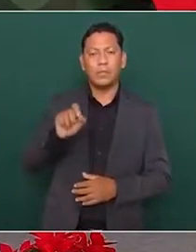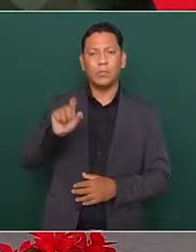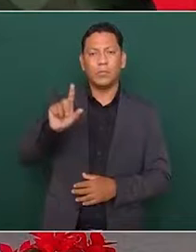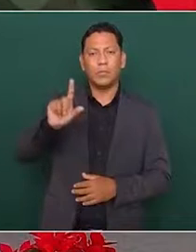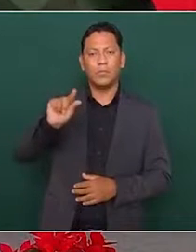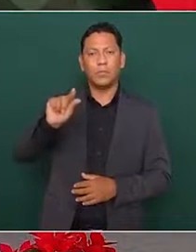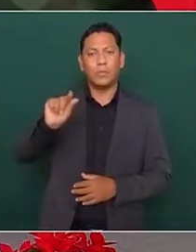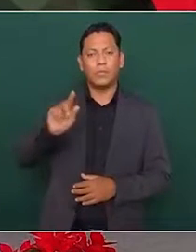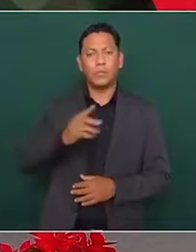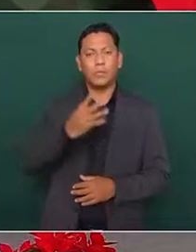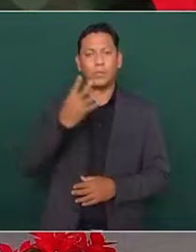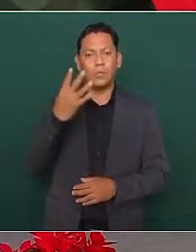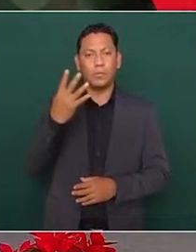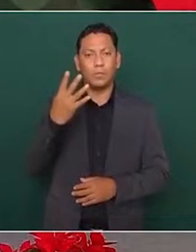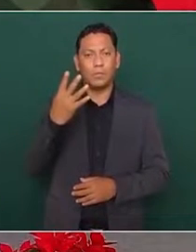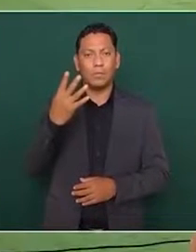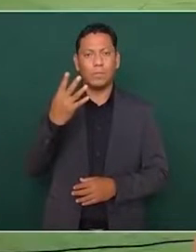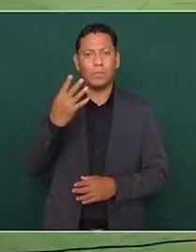16.74.